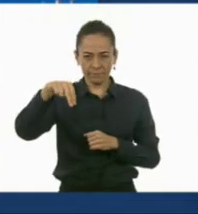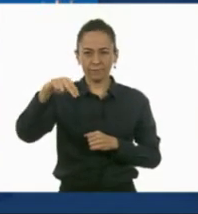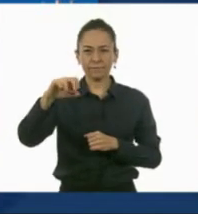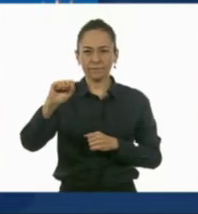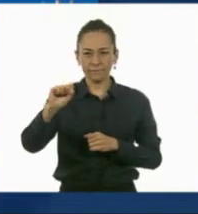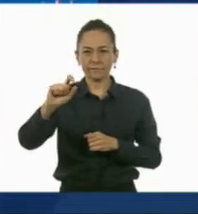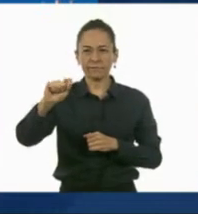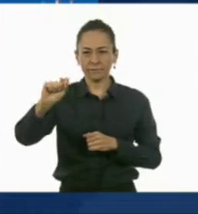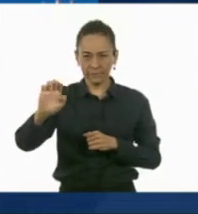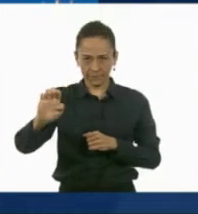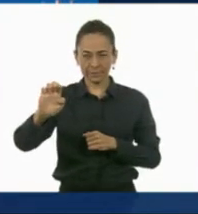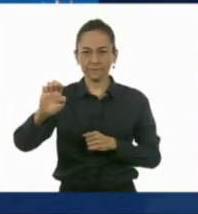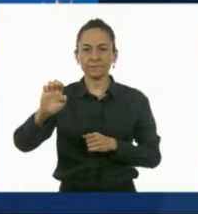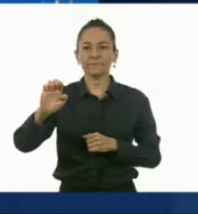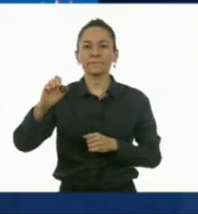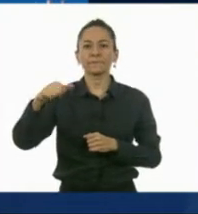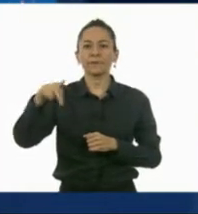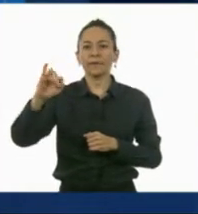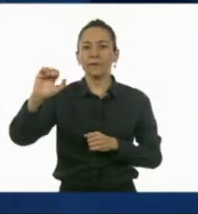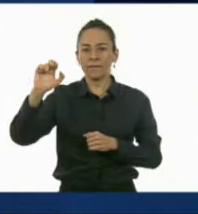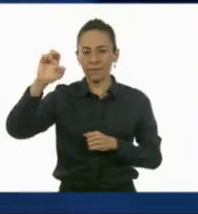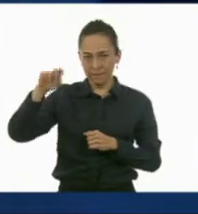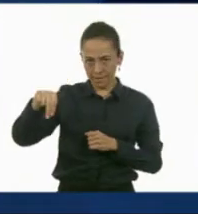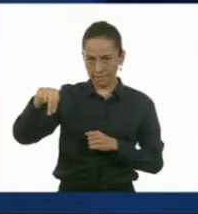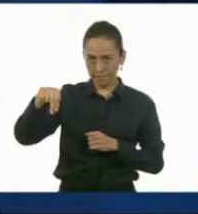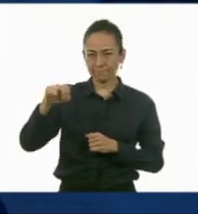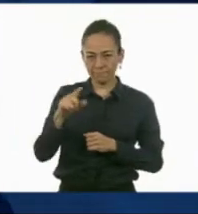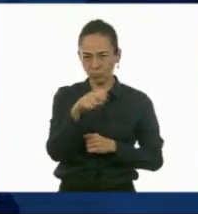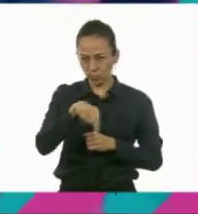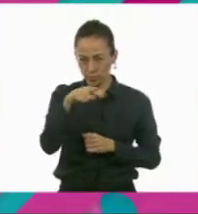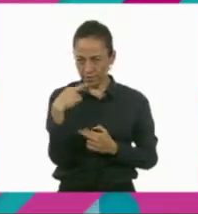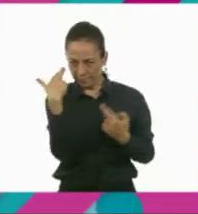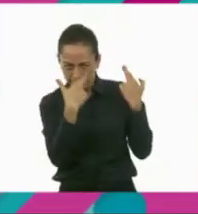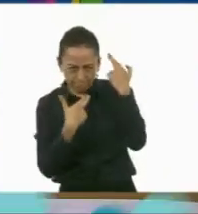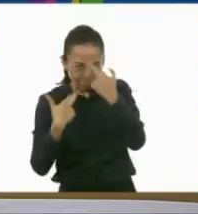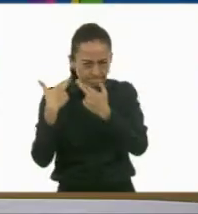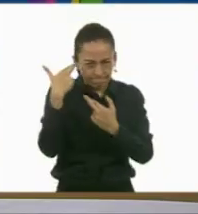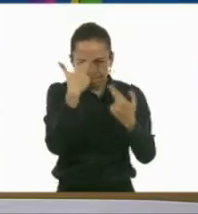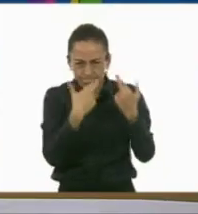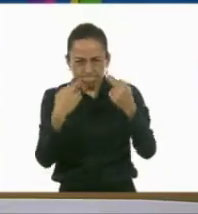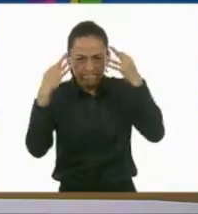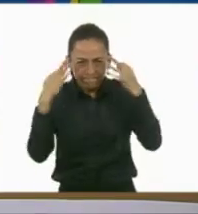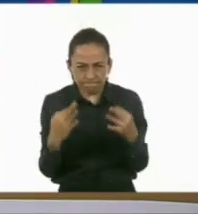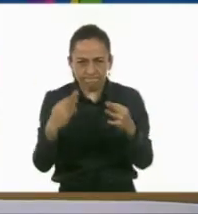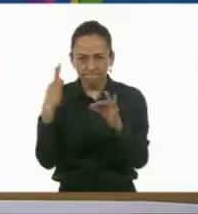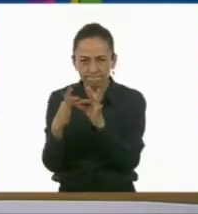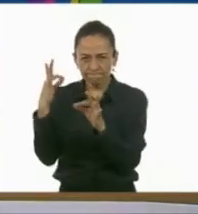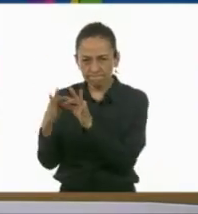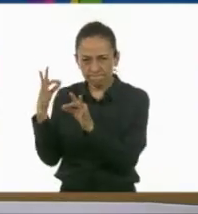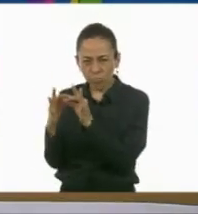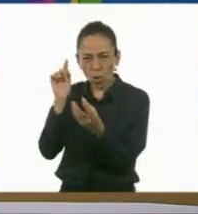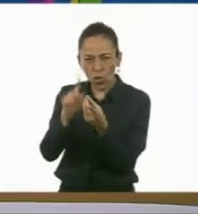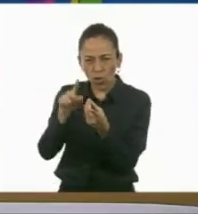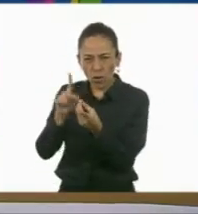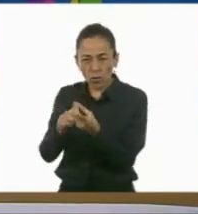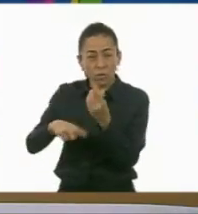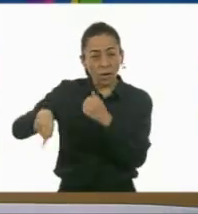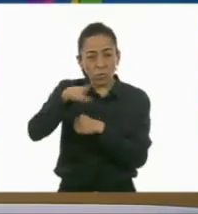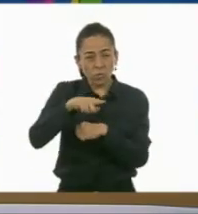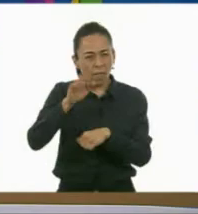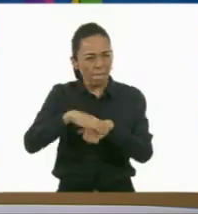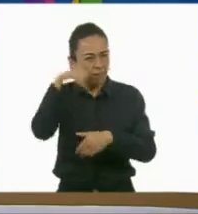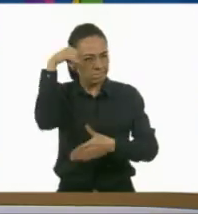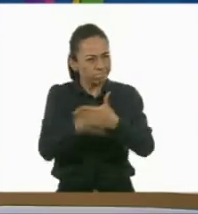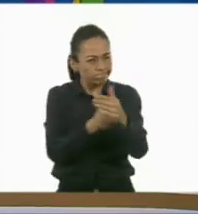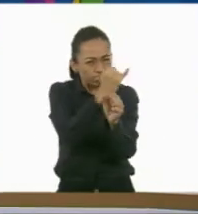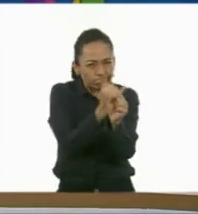ciudades que se encuentran ahí actualmente y también, si tienen oportunidad de profundizar un poco más, que investiguen cómo son las